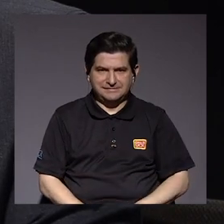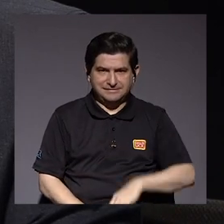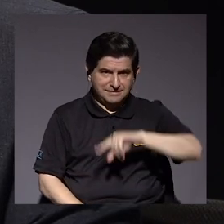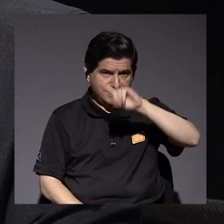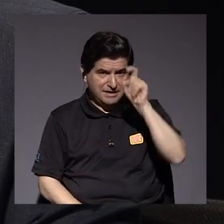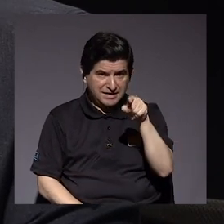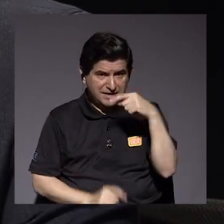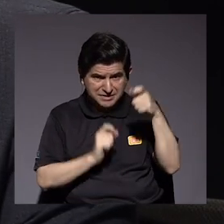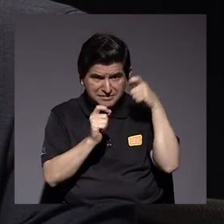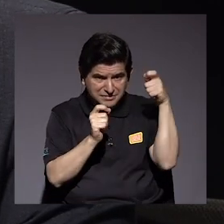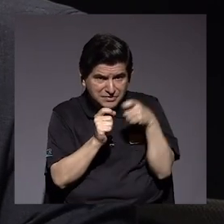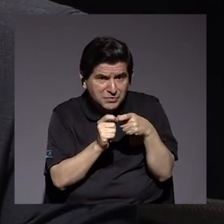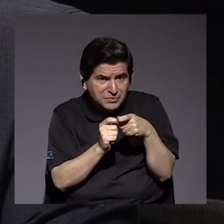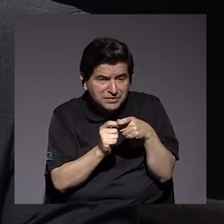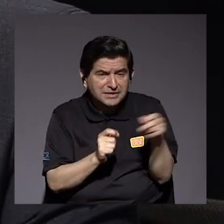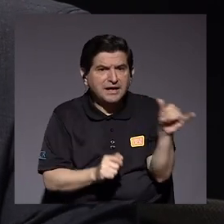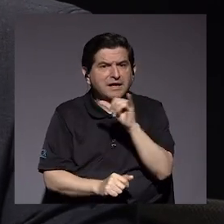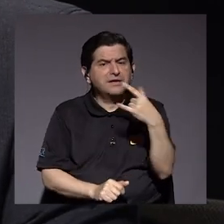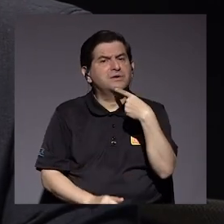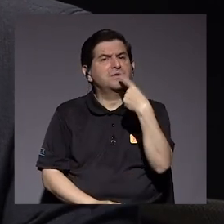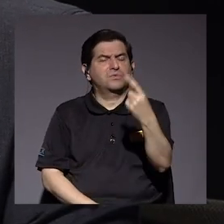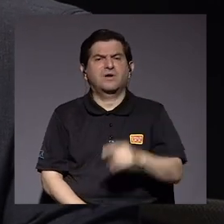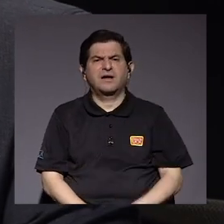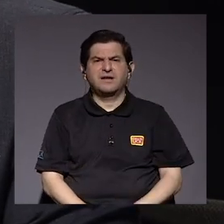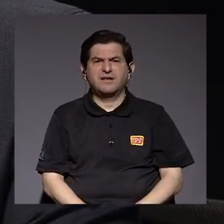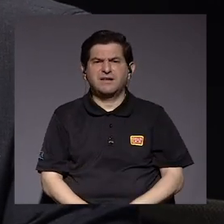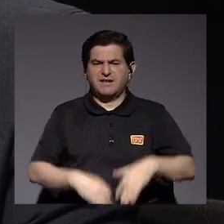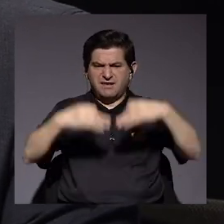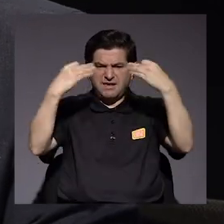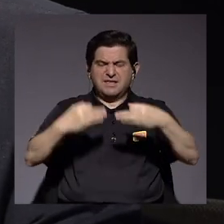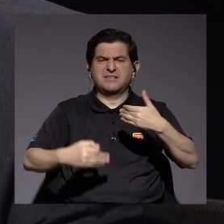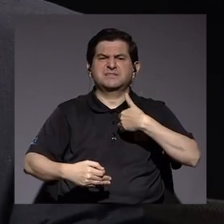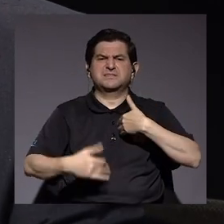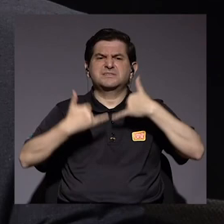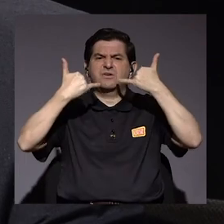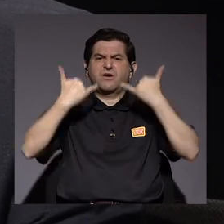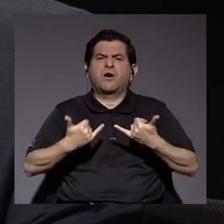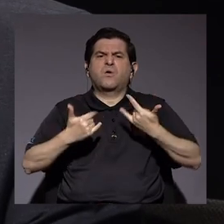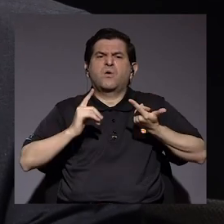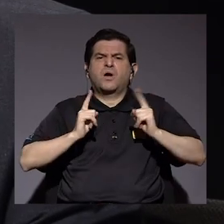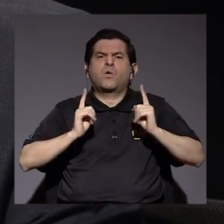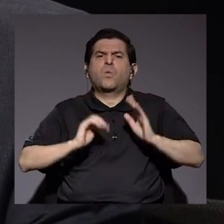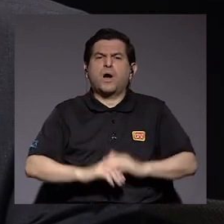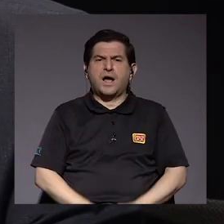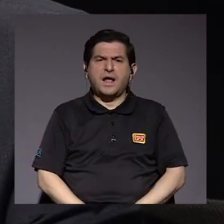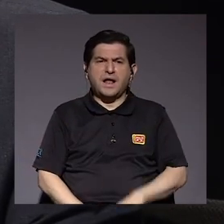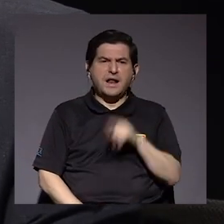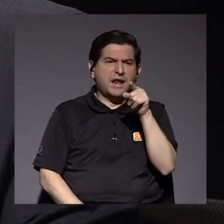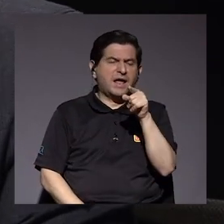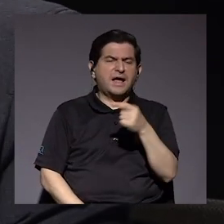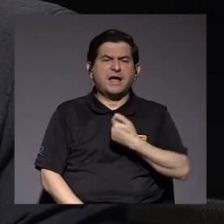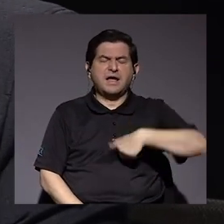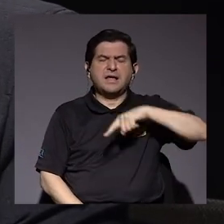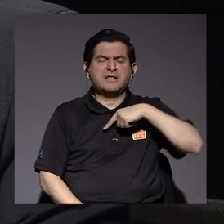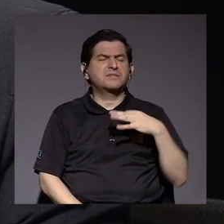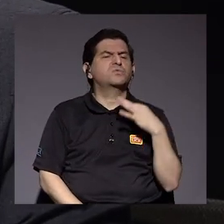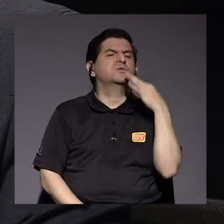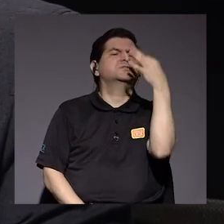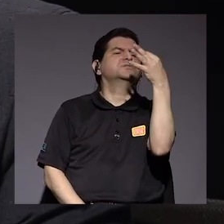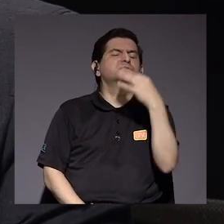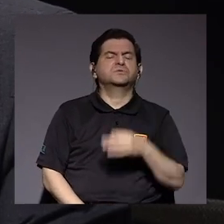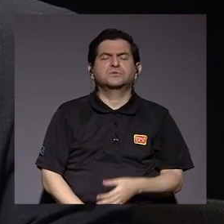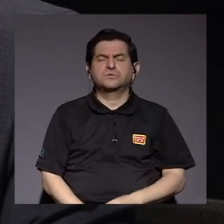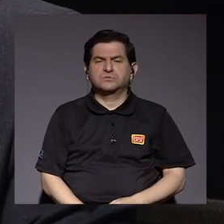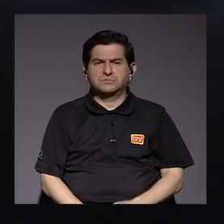la pregunta es esa es también decir bueno qué decisiones hay que tomar ahora para eso a donde queremos